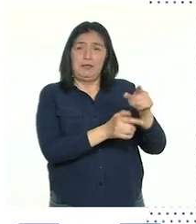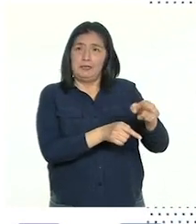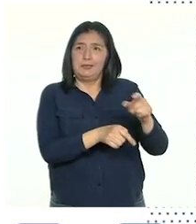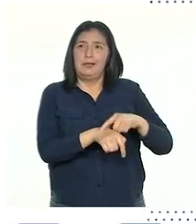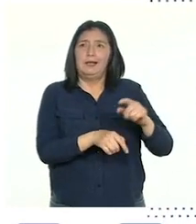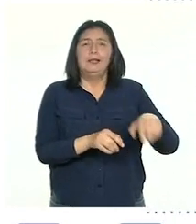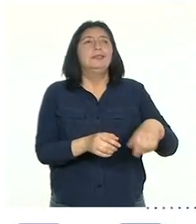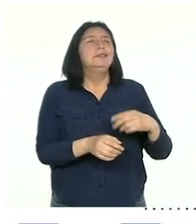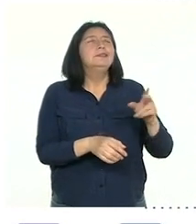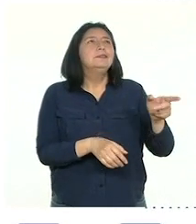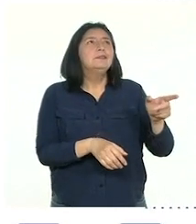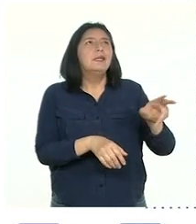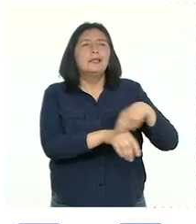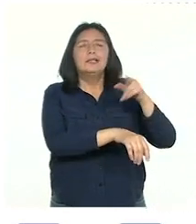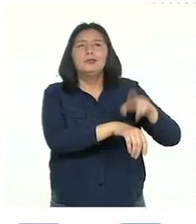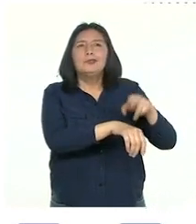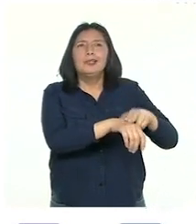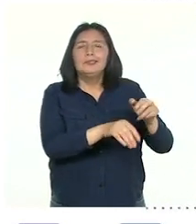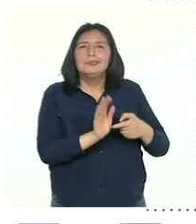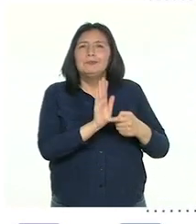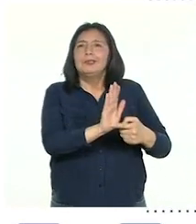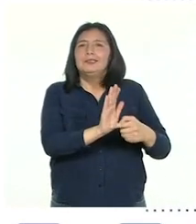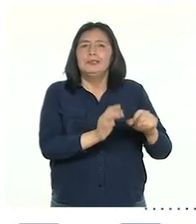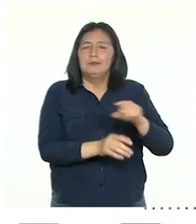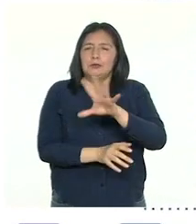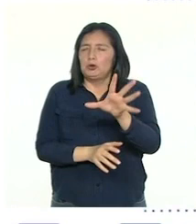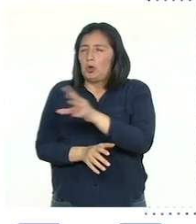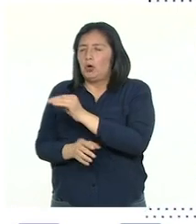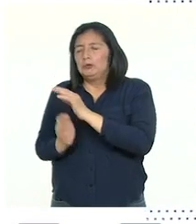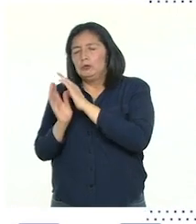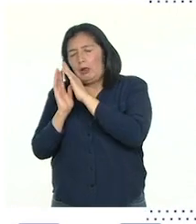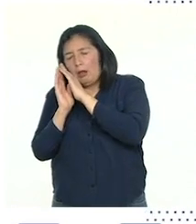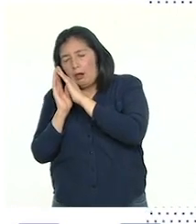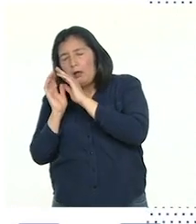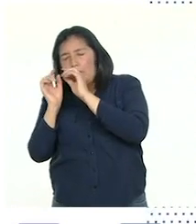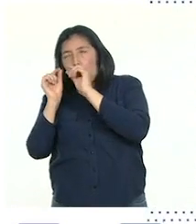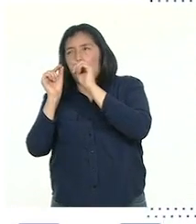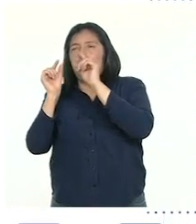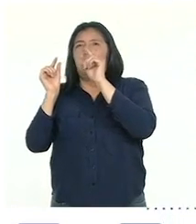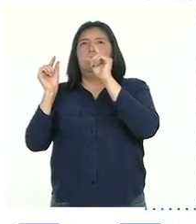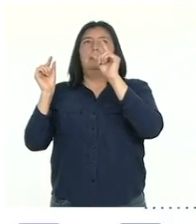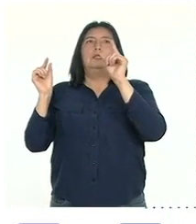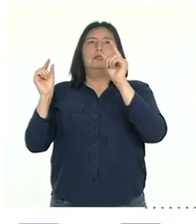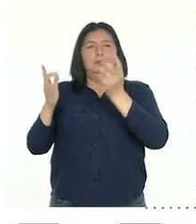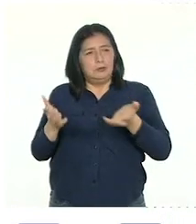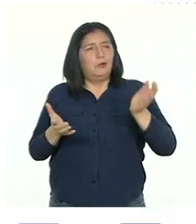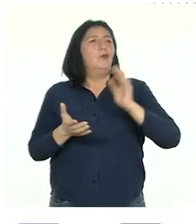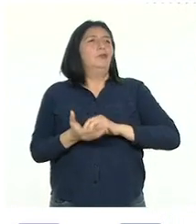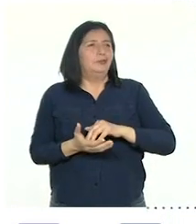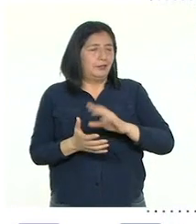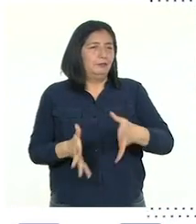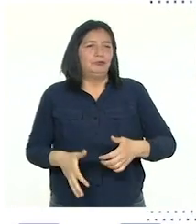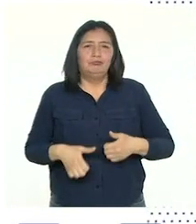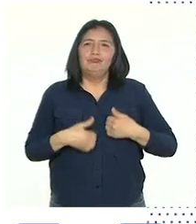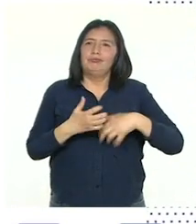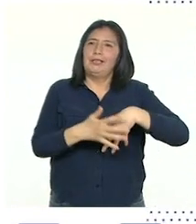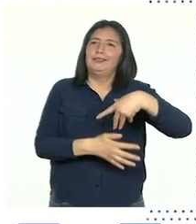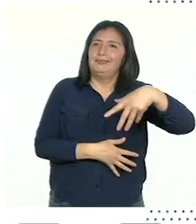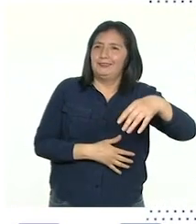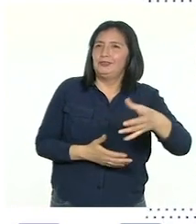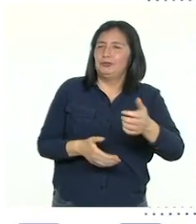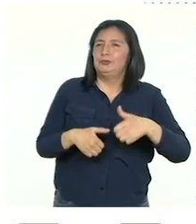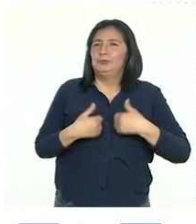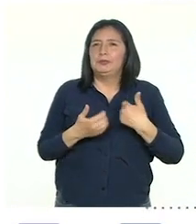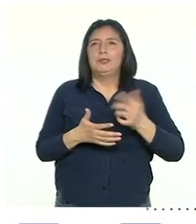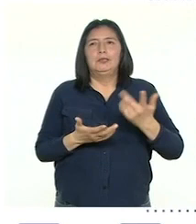de la naturaleza para que todas estas especies despierten y retomen su ritmo de vida,